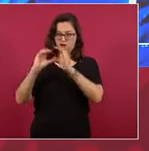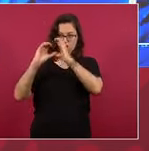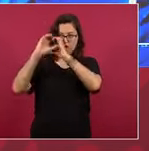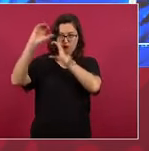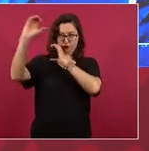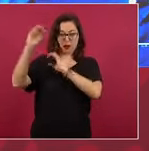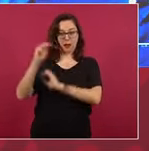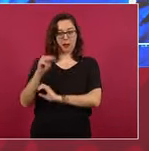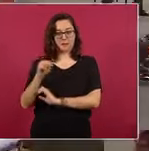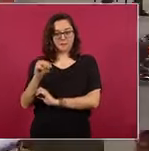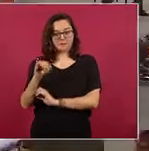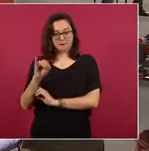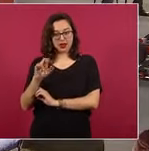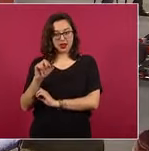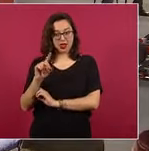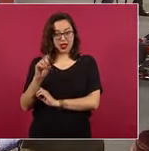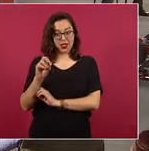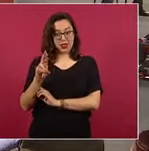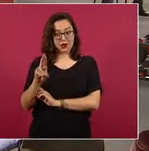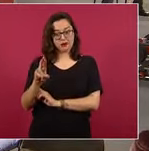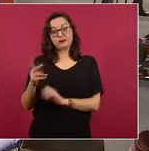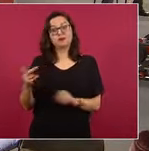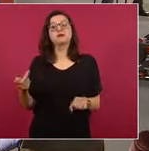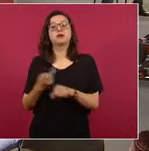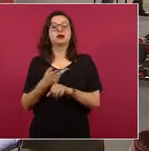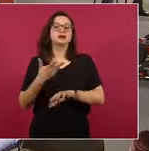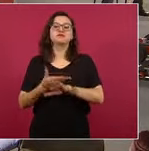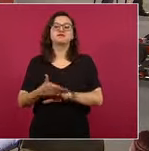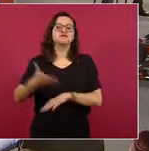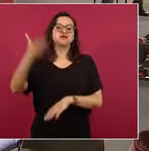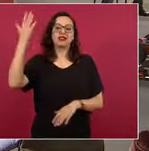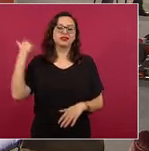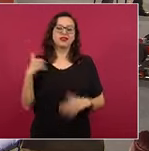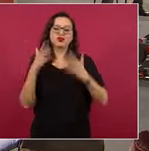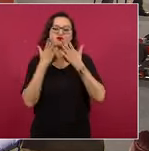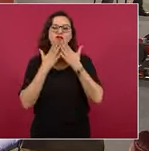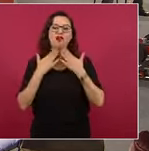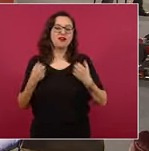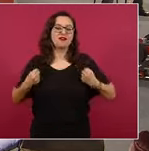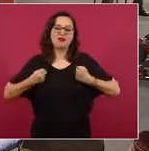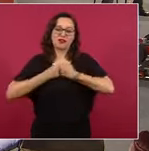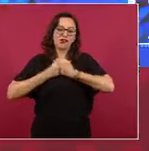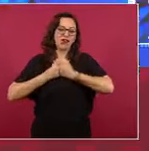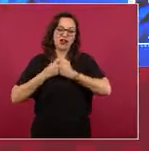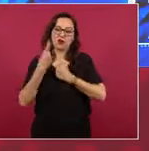Acuérdense que antes no había fronteras, era Mesoamérica.